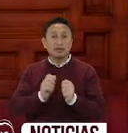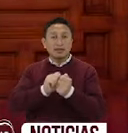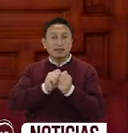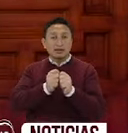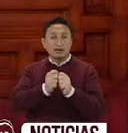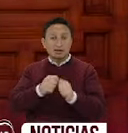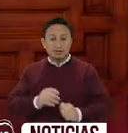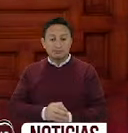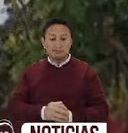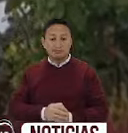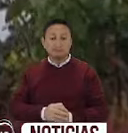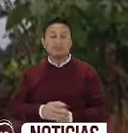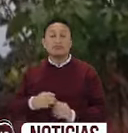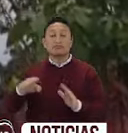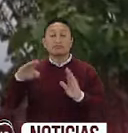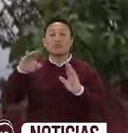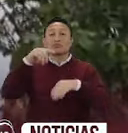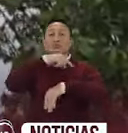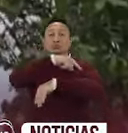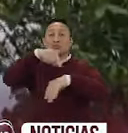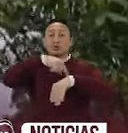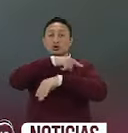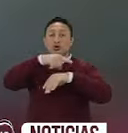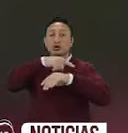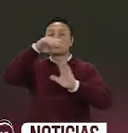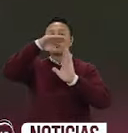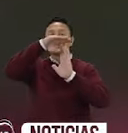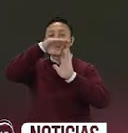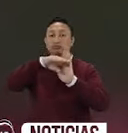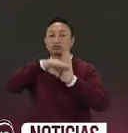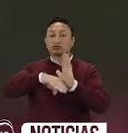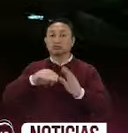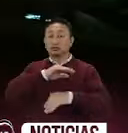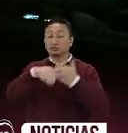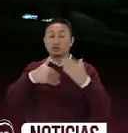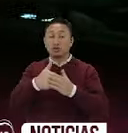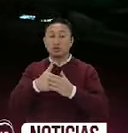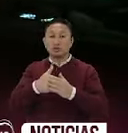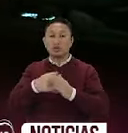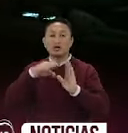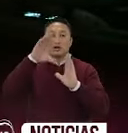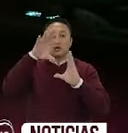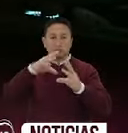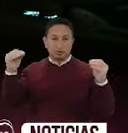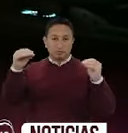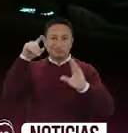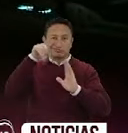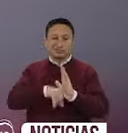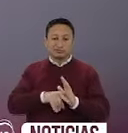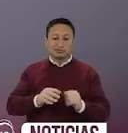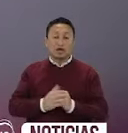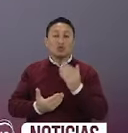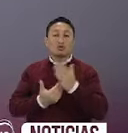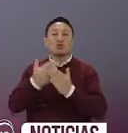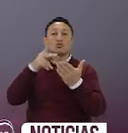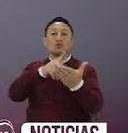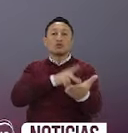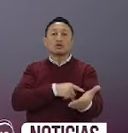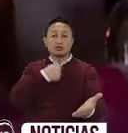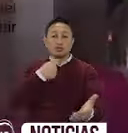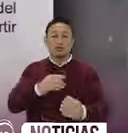ajustados, reduciendo los horarios de racionamiento a nivel nacional. La nueva programación